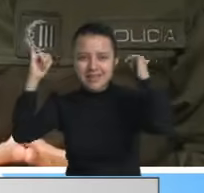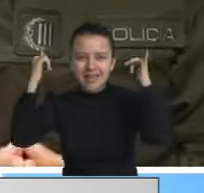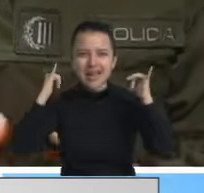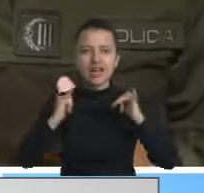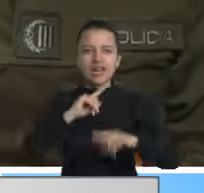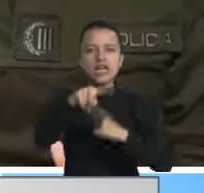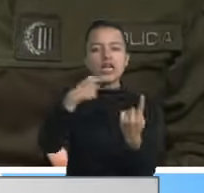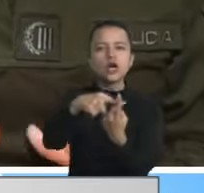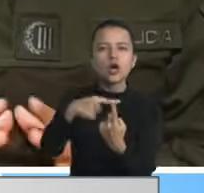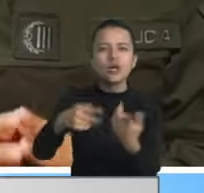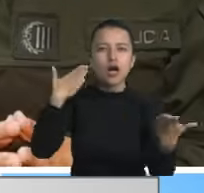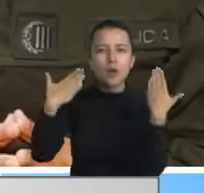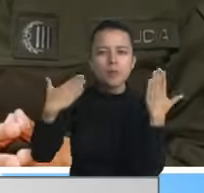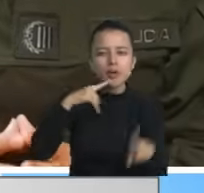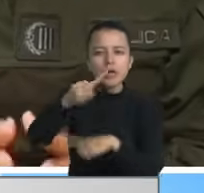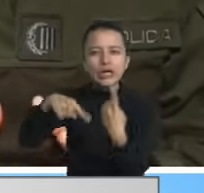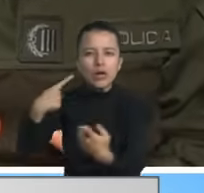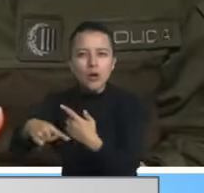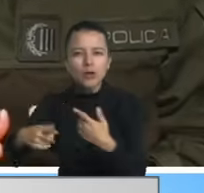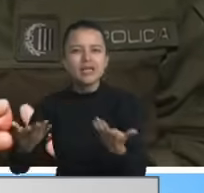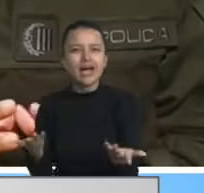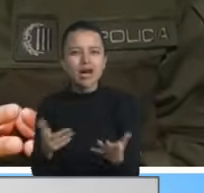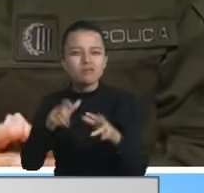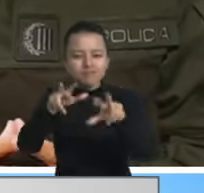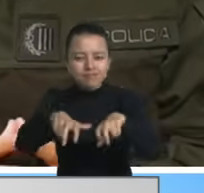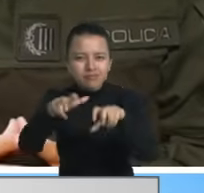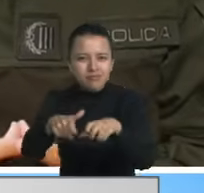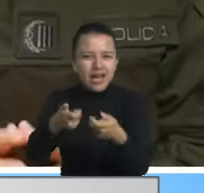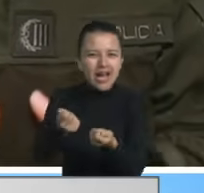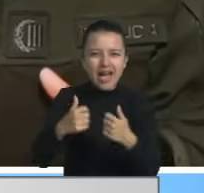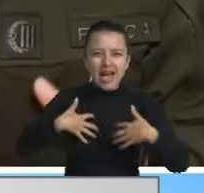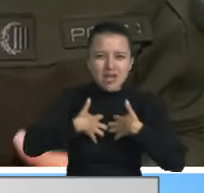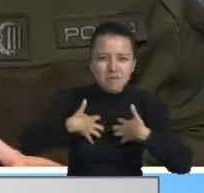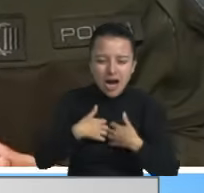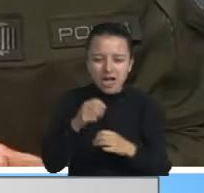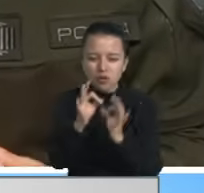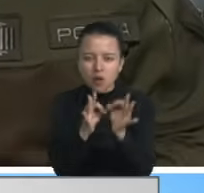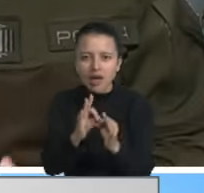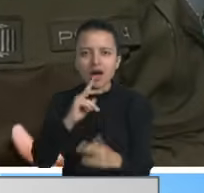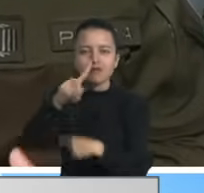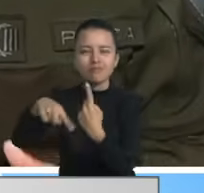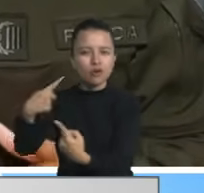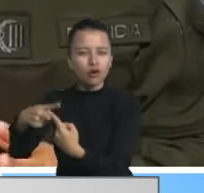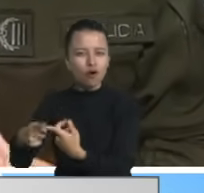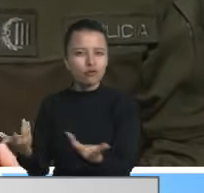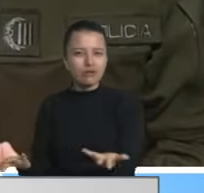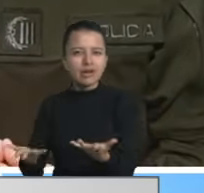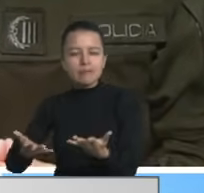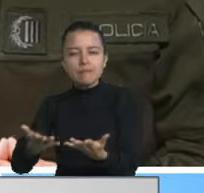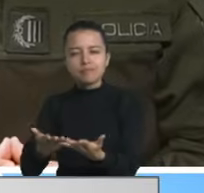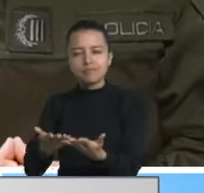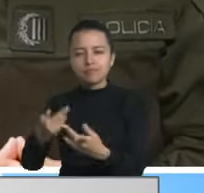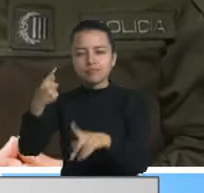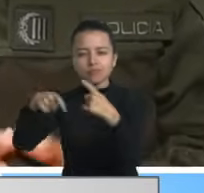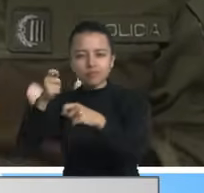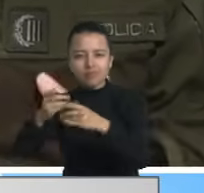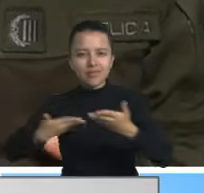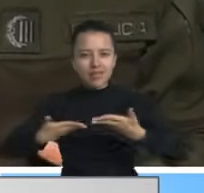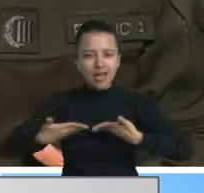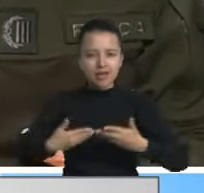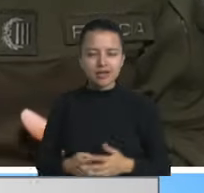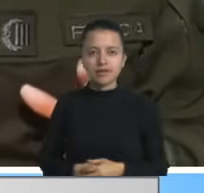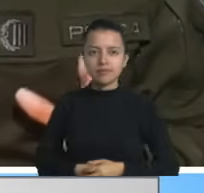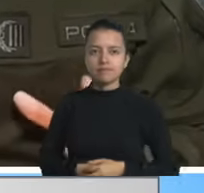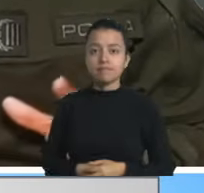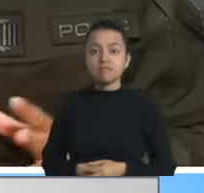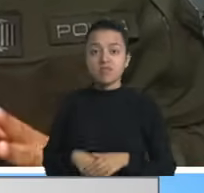ganaderos. También estaría encargado de las rutas del narcotráfico desde Casanare hacia Venezuela. Al